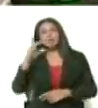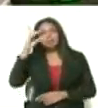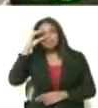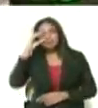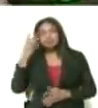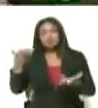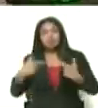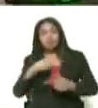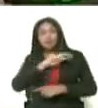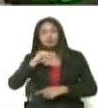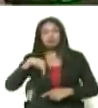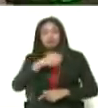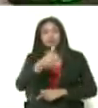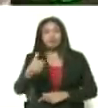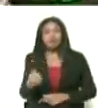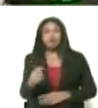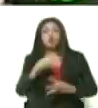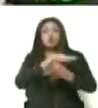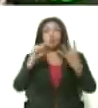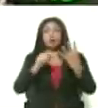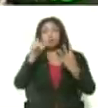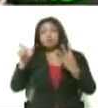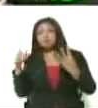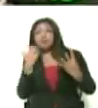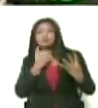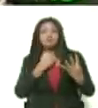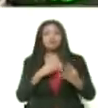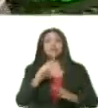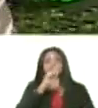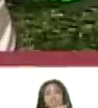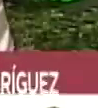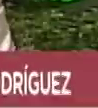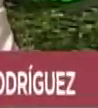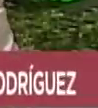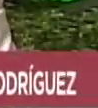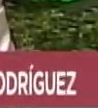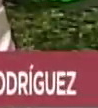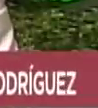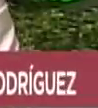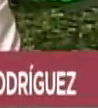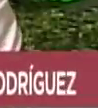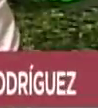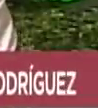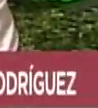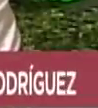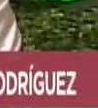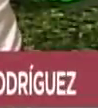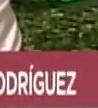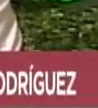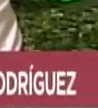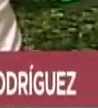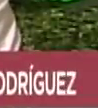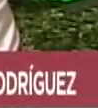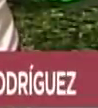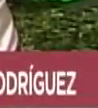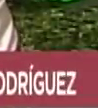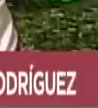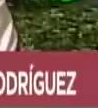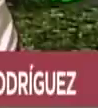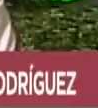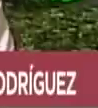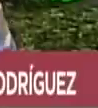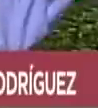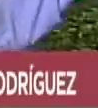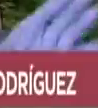doctora Delcy Rodríguez. 4 nuevos casos para sumar 175 en todo el país. 84 personas han sido recuperadas por el protocolo nacional